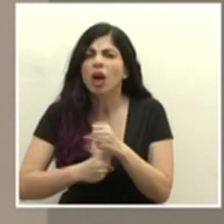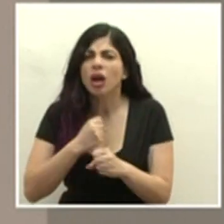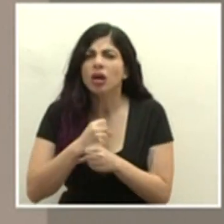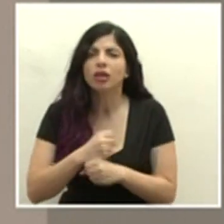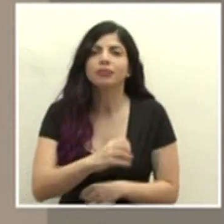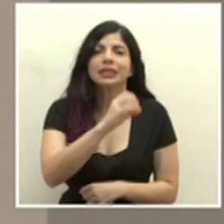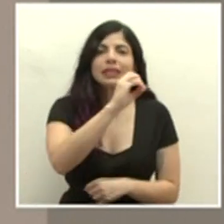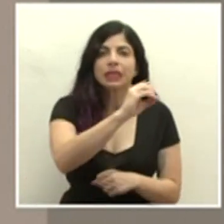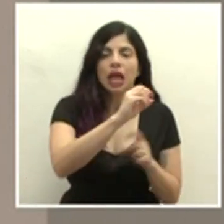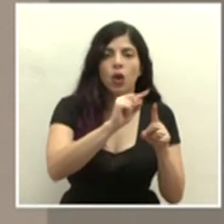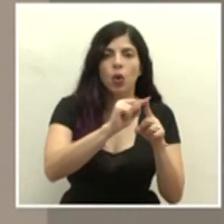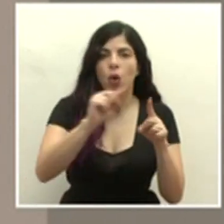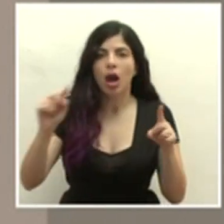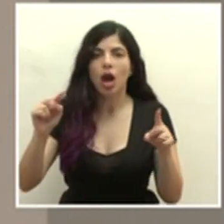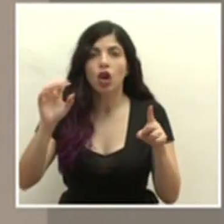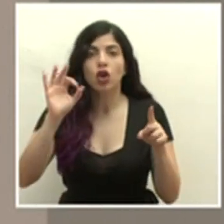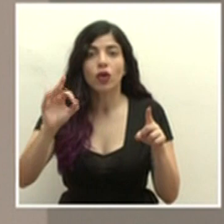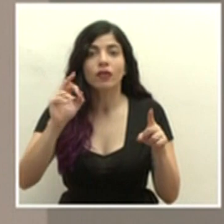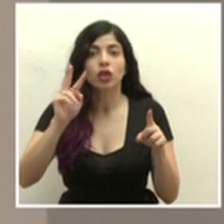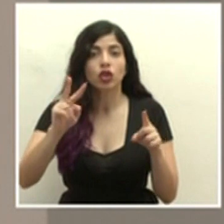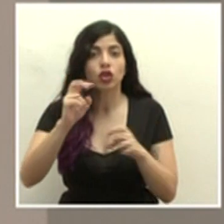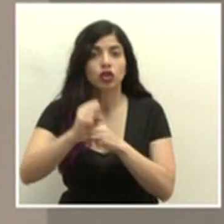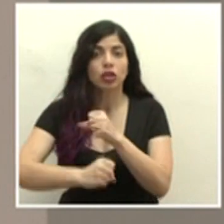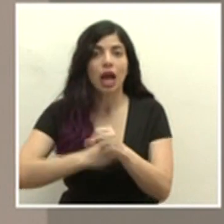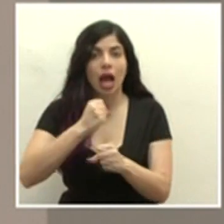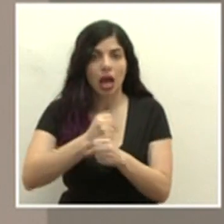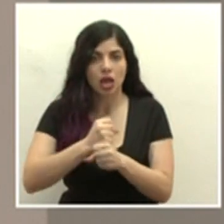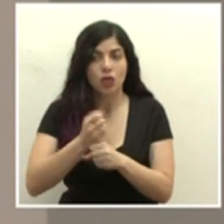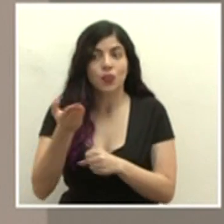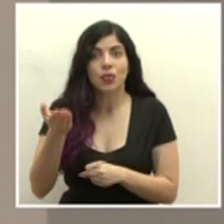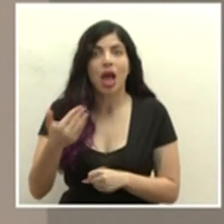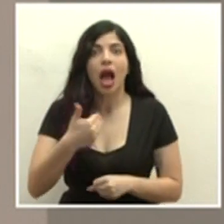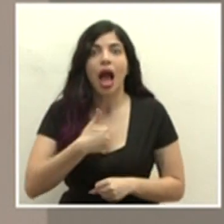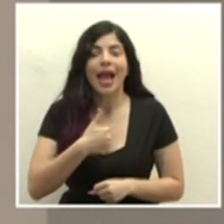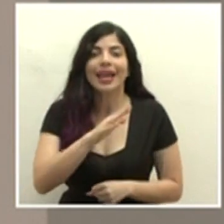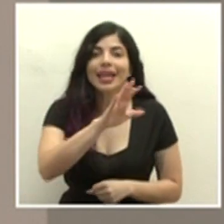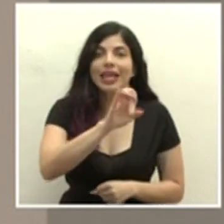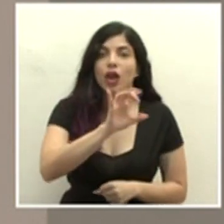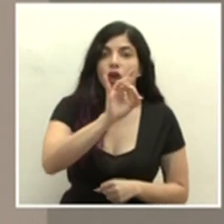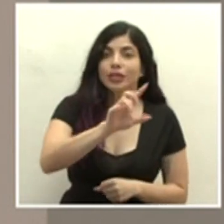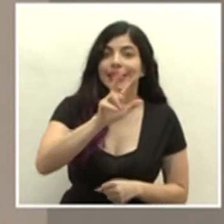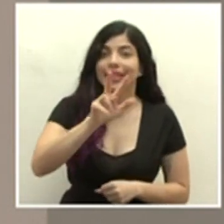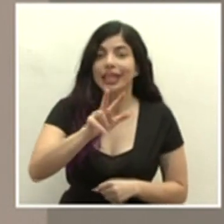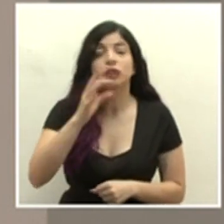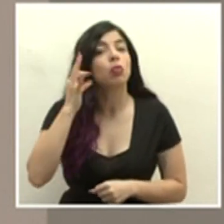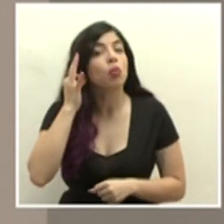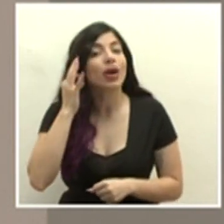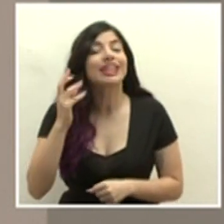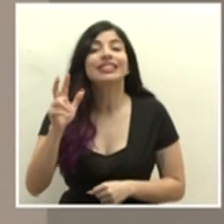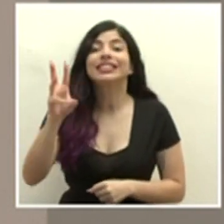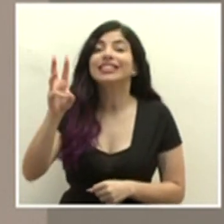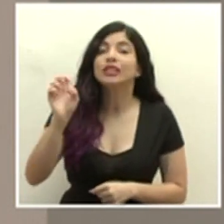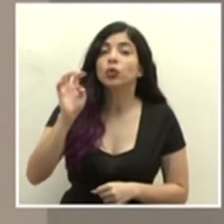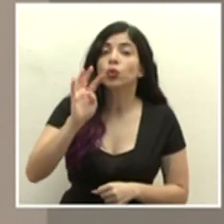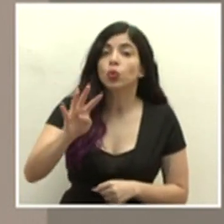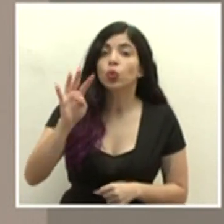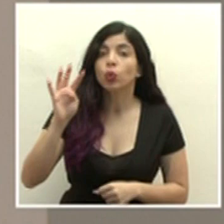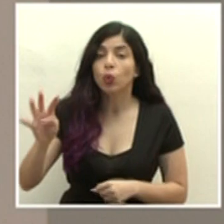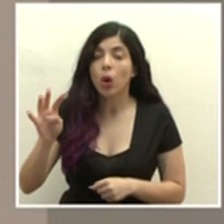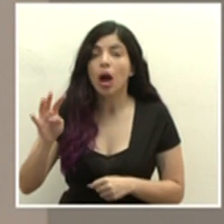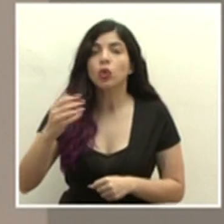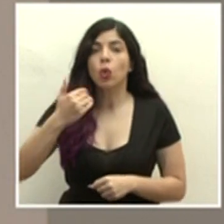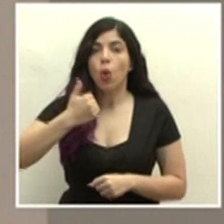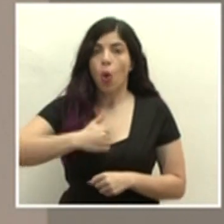los 0 hasta los 92 años. Tenemos acá 583 que son mujeres, 644 que